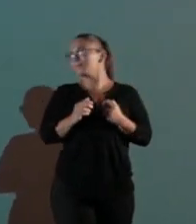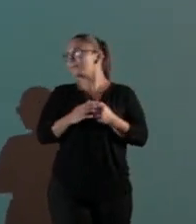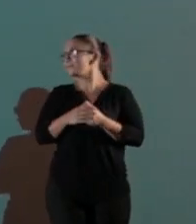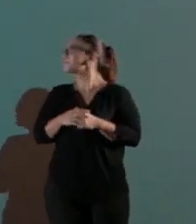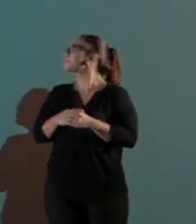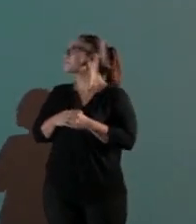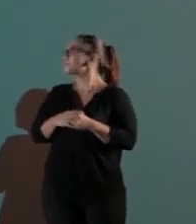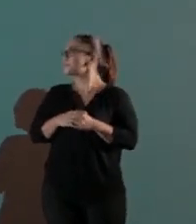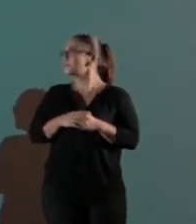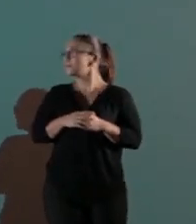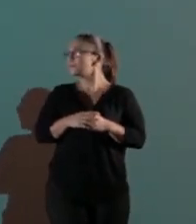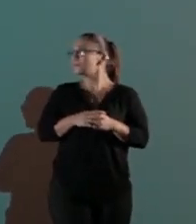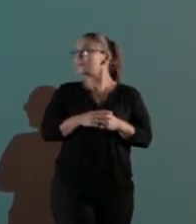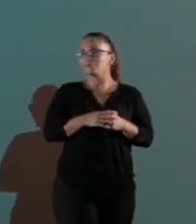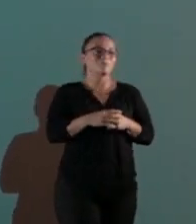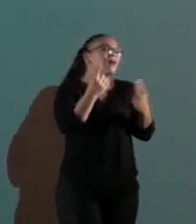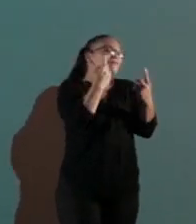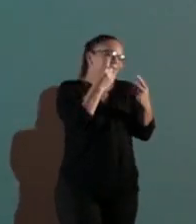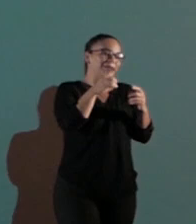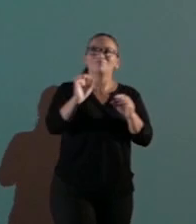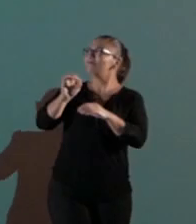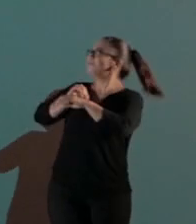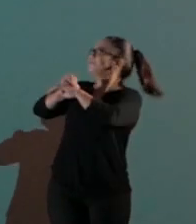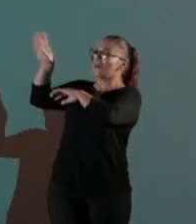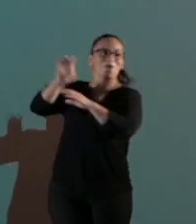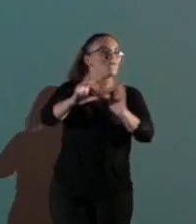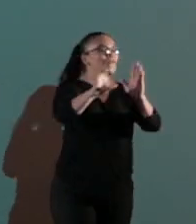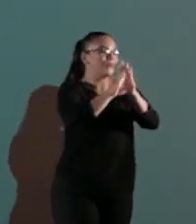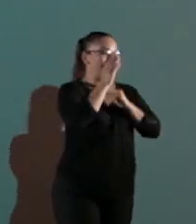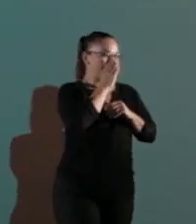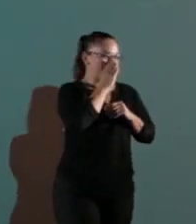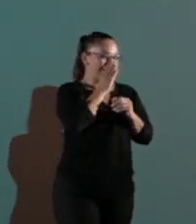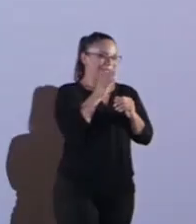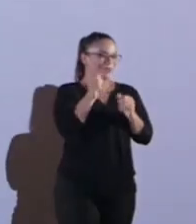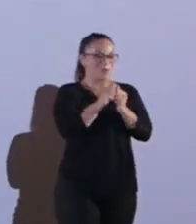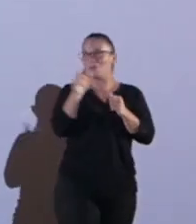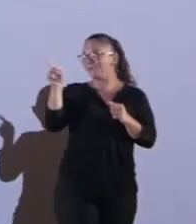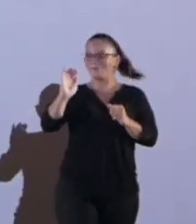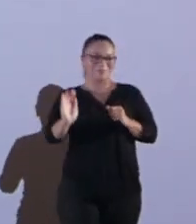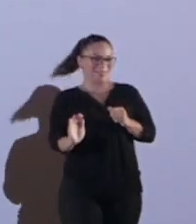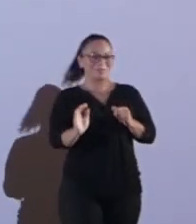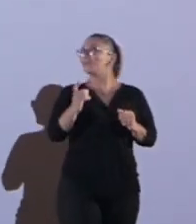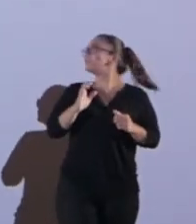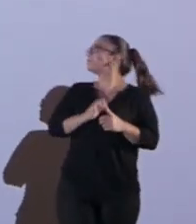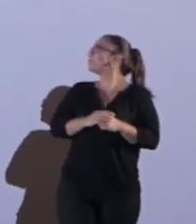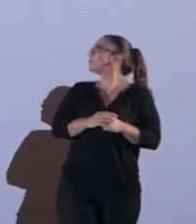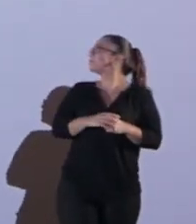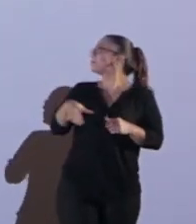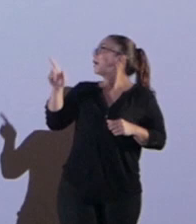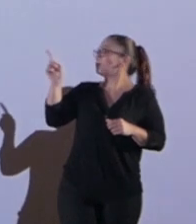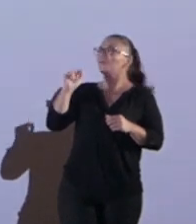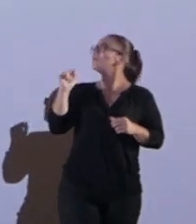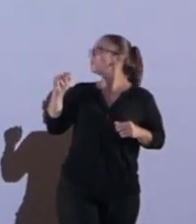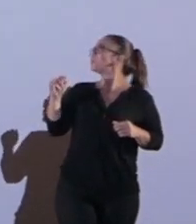ahí debería estar la foto una foto de mi mamá con amigos chiquititos bueno déjenme decirles que mi